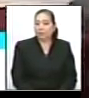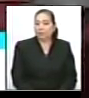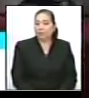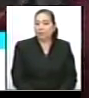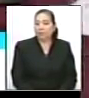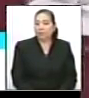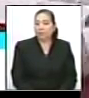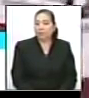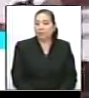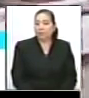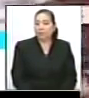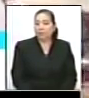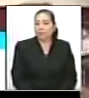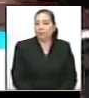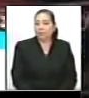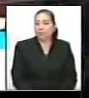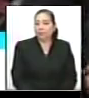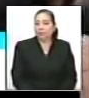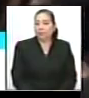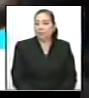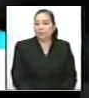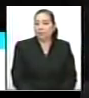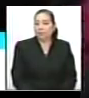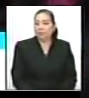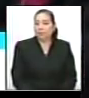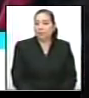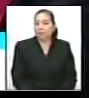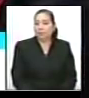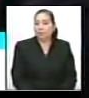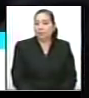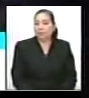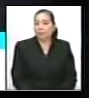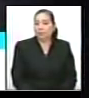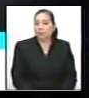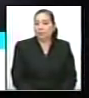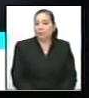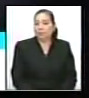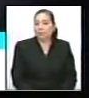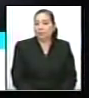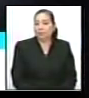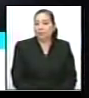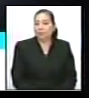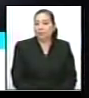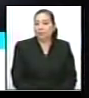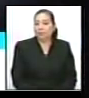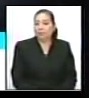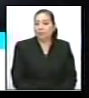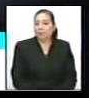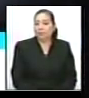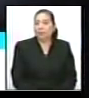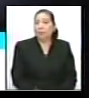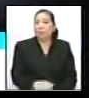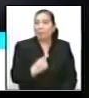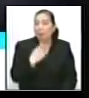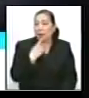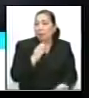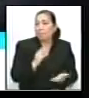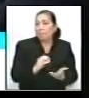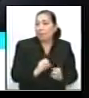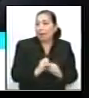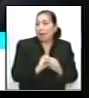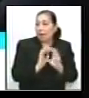Arimborgo y congresista Quintanilla. Presidenta, solo para hacer una precisión, y en